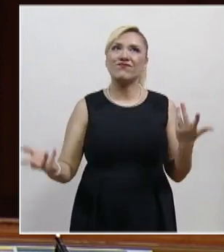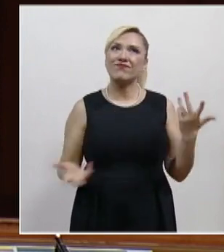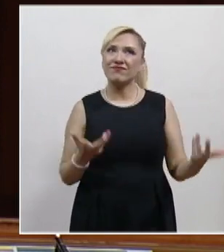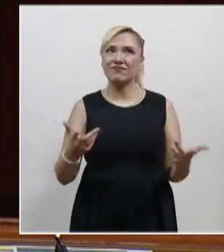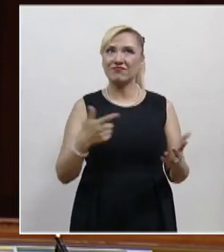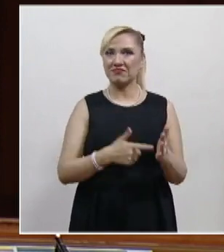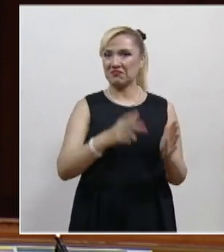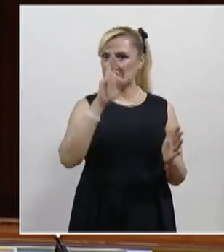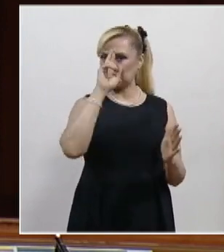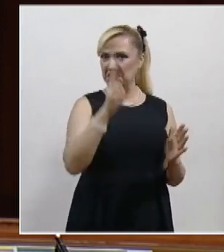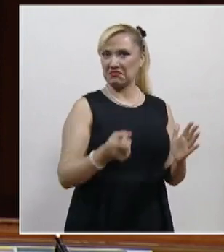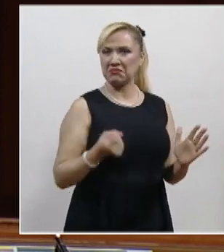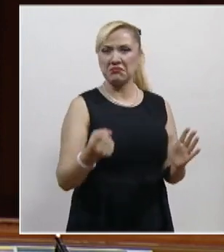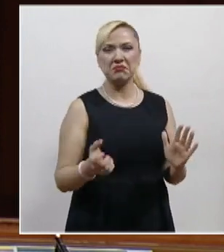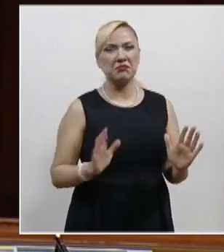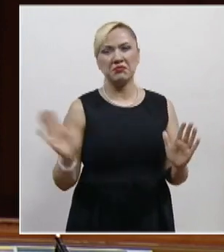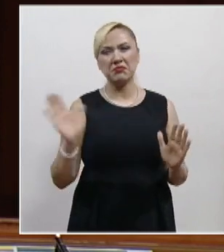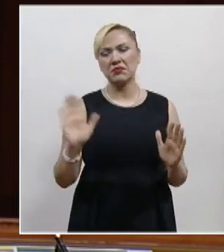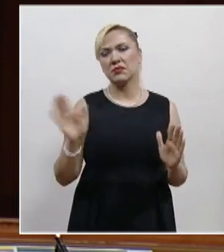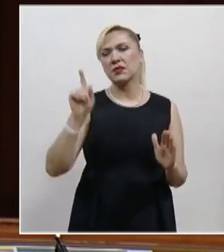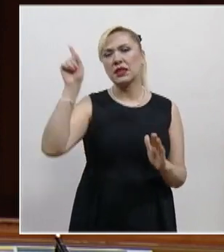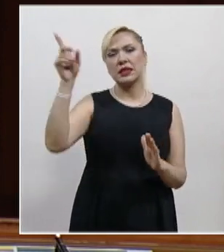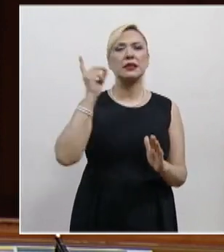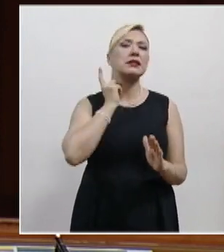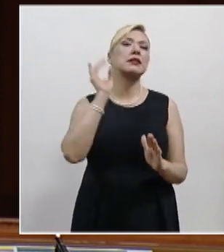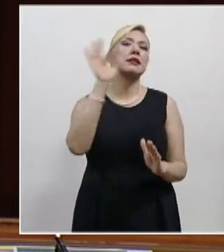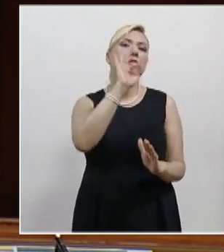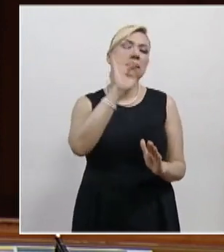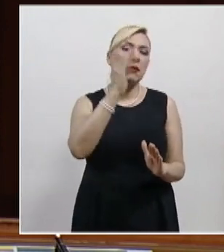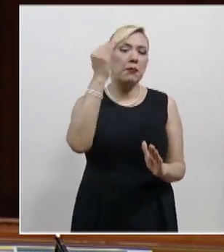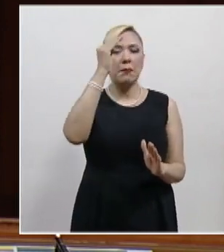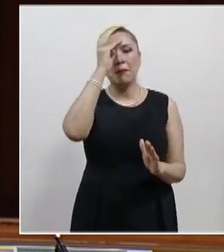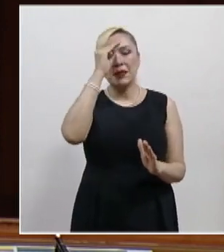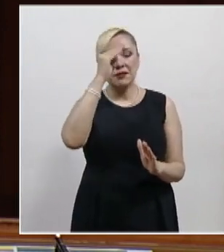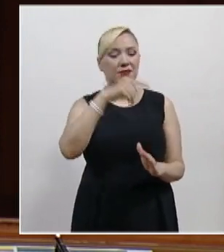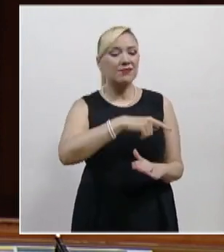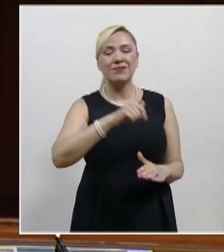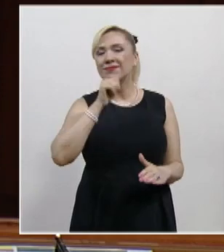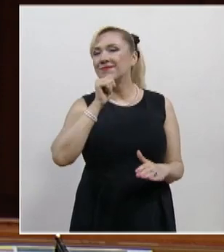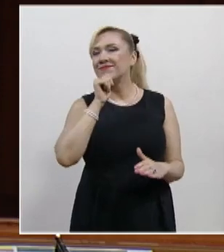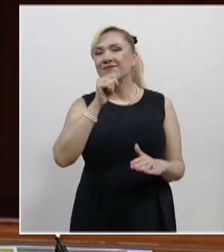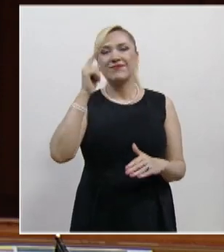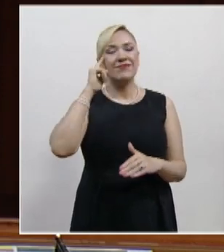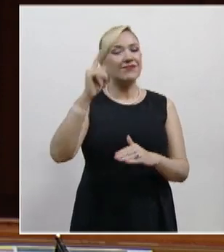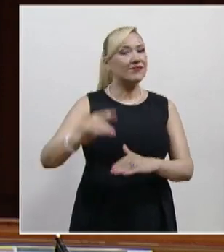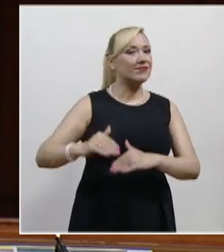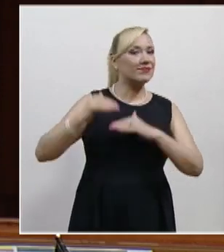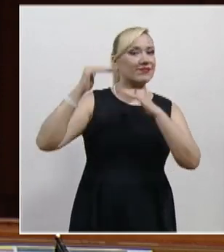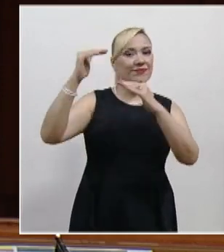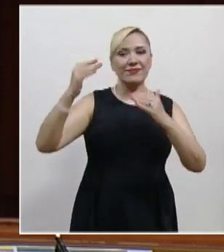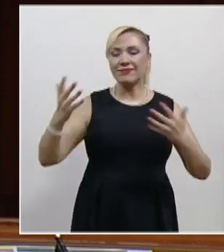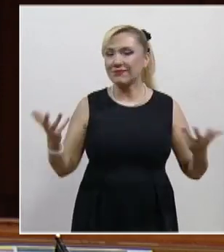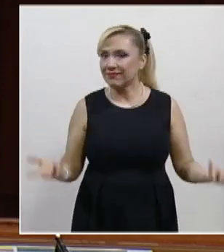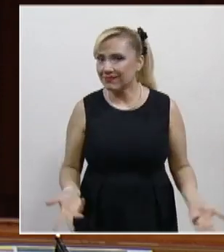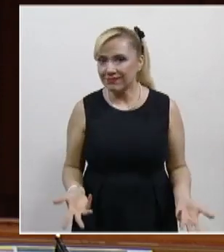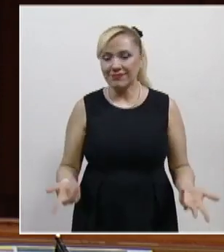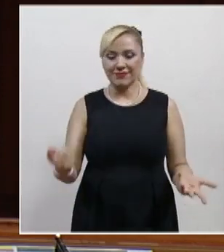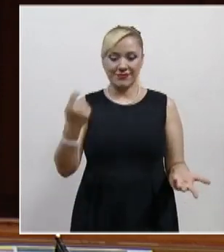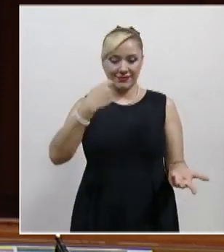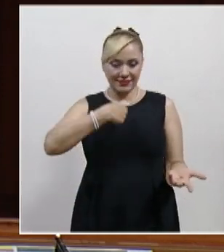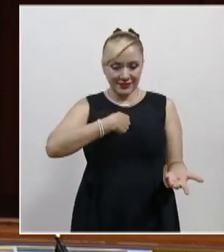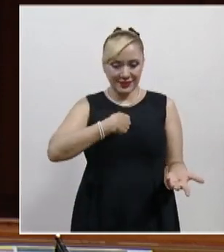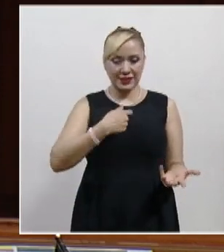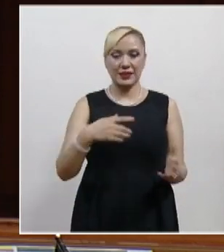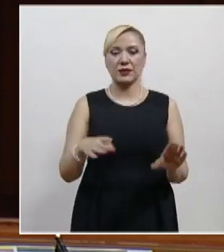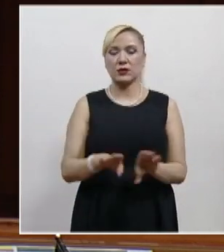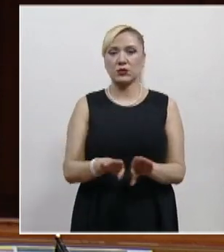restrictiva, toda vez que el legislador pudo optar por procedimientos especiales para reconocer la identidad de